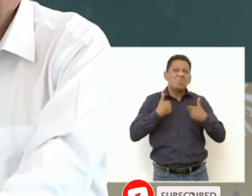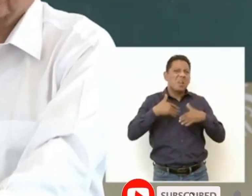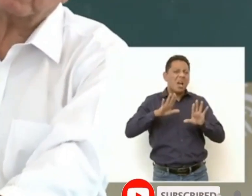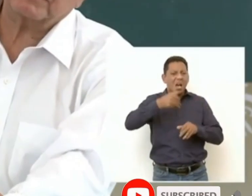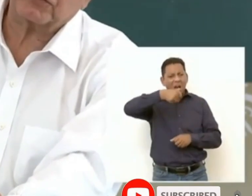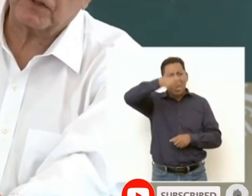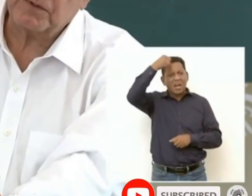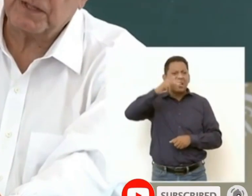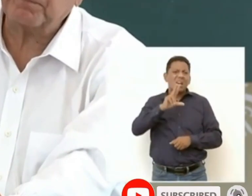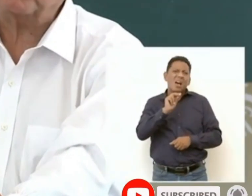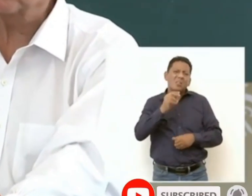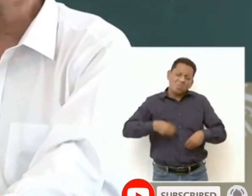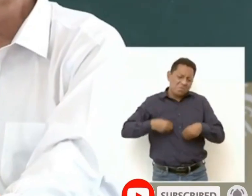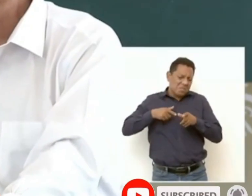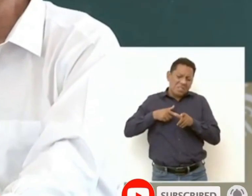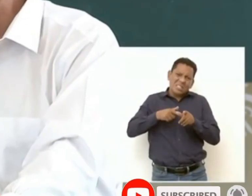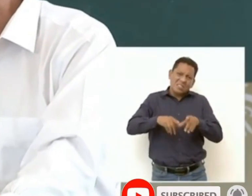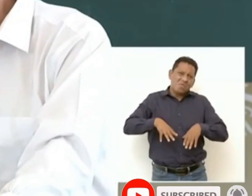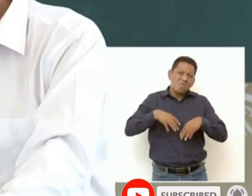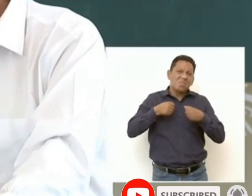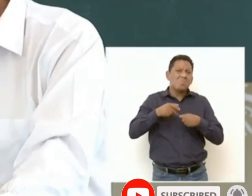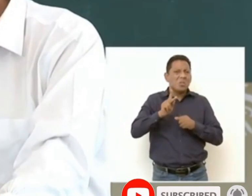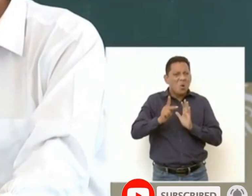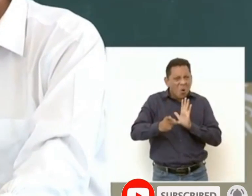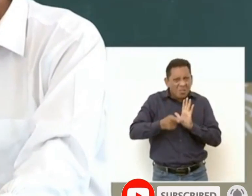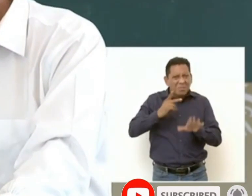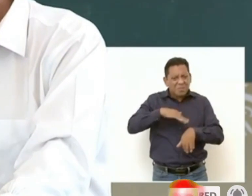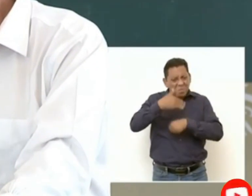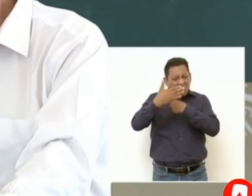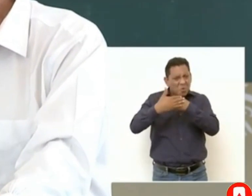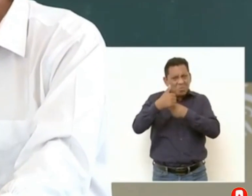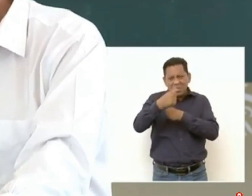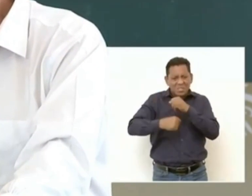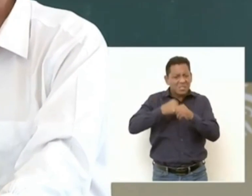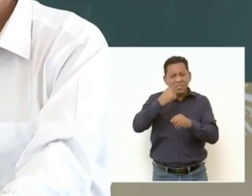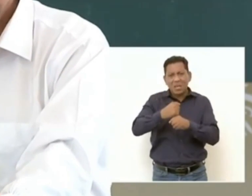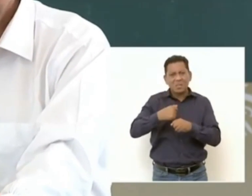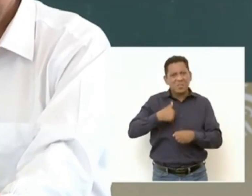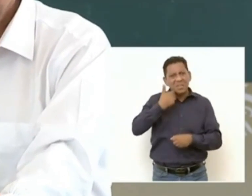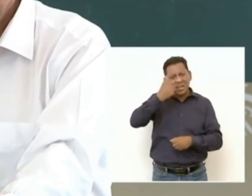candidato, que iba yo a luchar toda mi vida, pero ya no volvía a ser candidato.